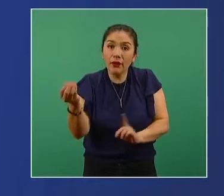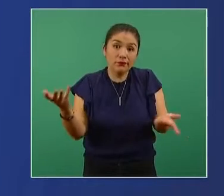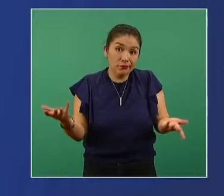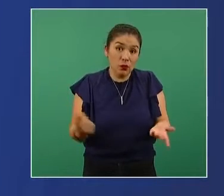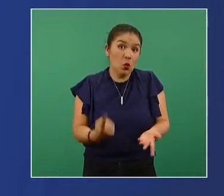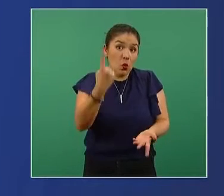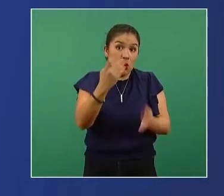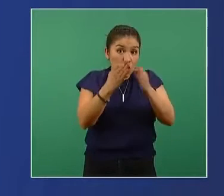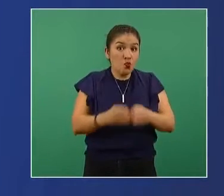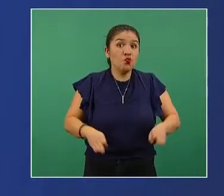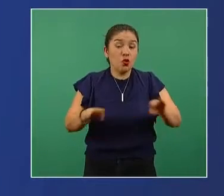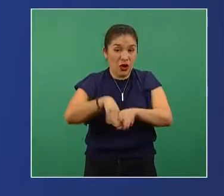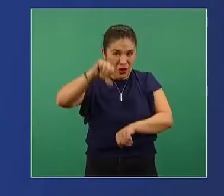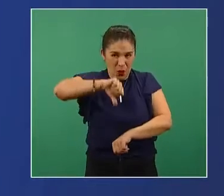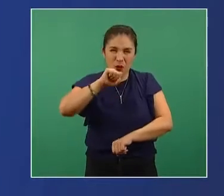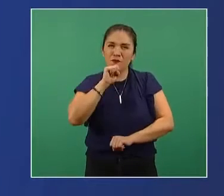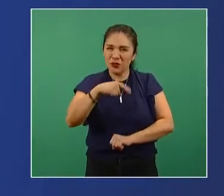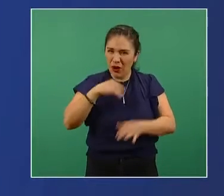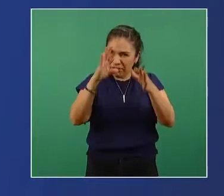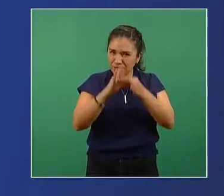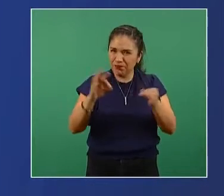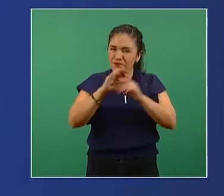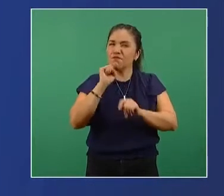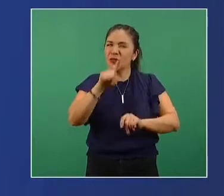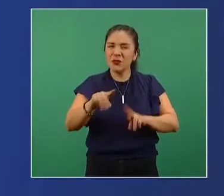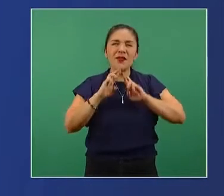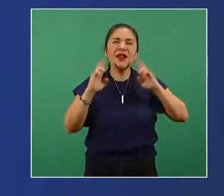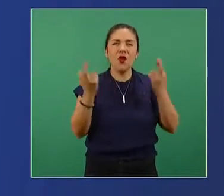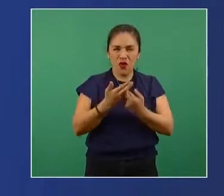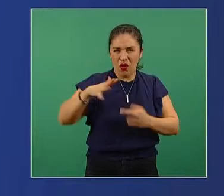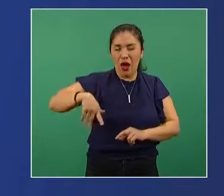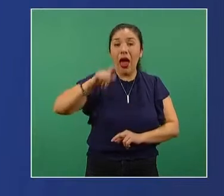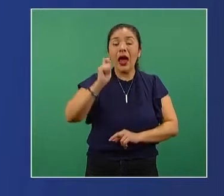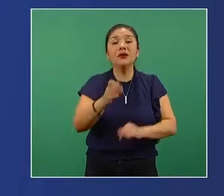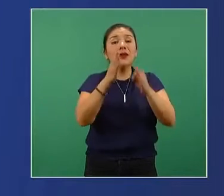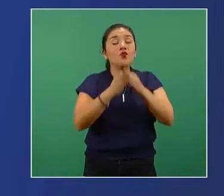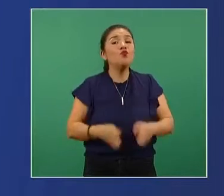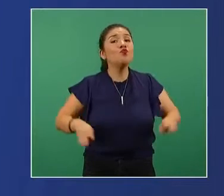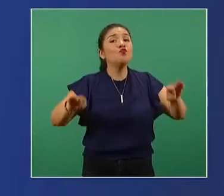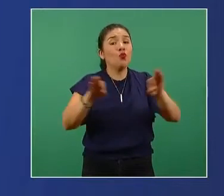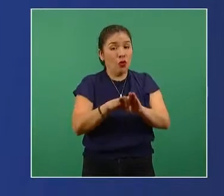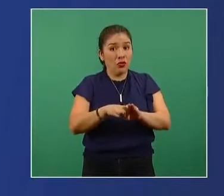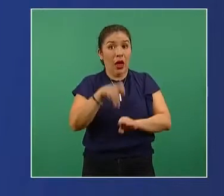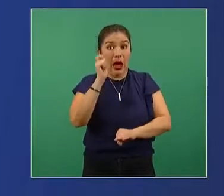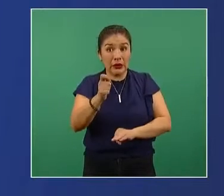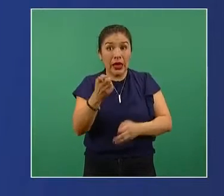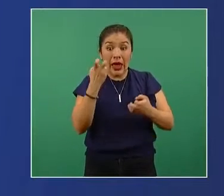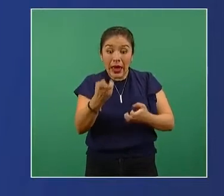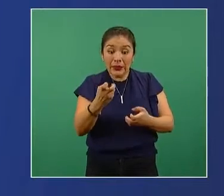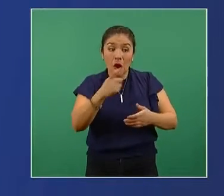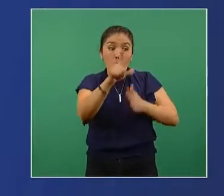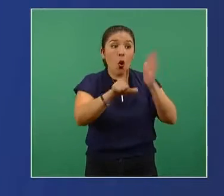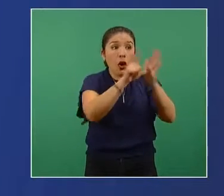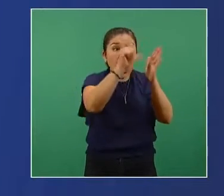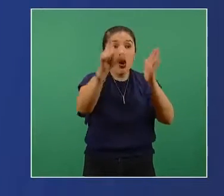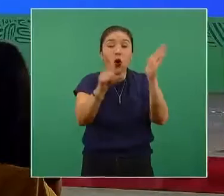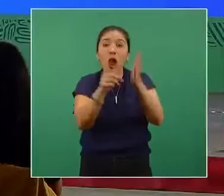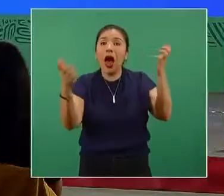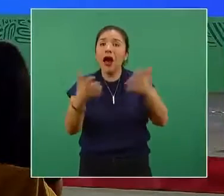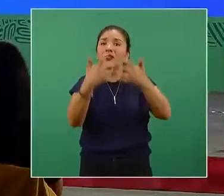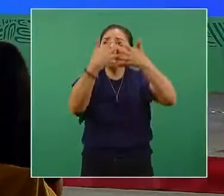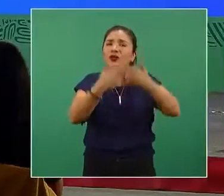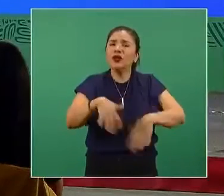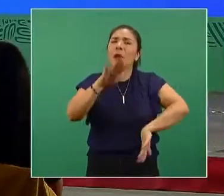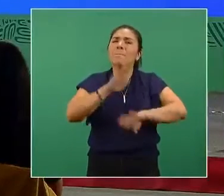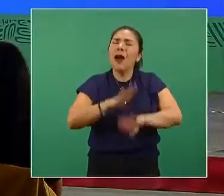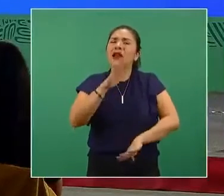de los elementos que también hoy comentamos en la Comisión de Salud Pública es la importancia de que los operativos locales funcionen de la